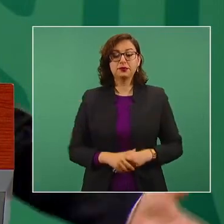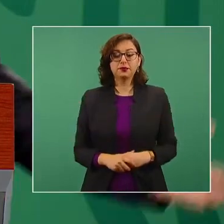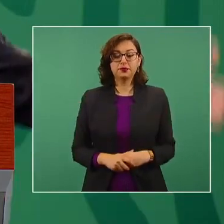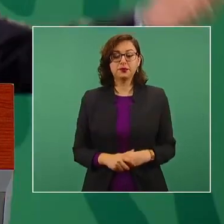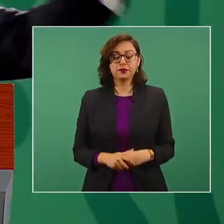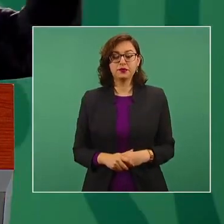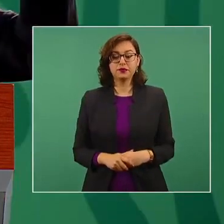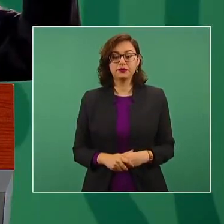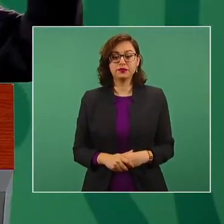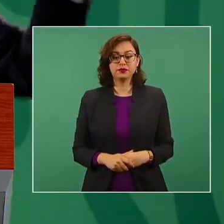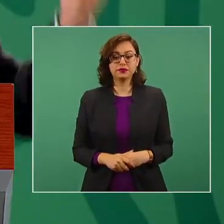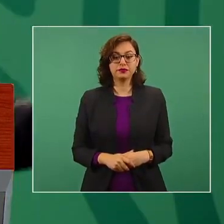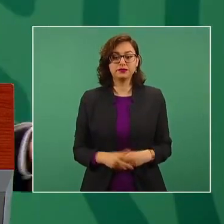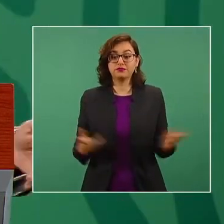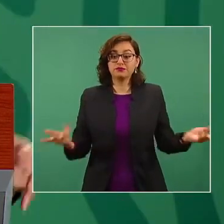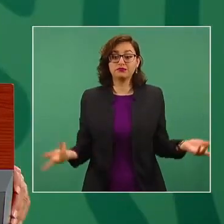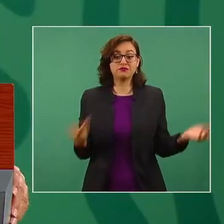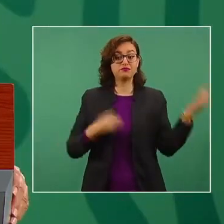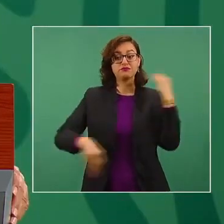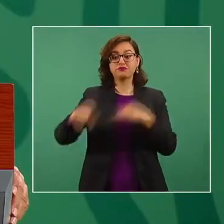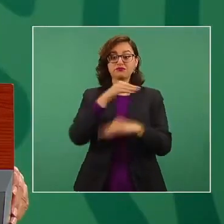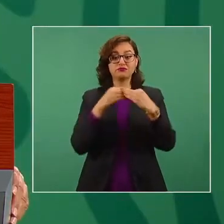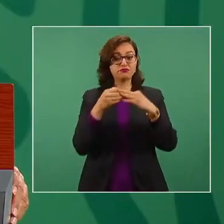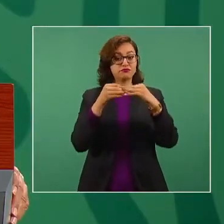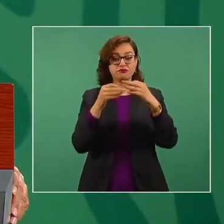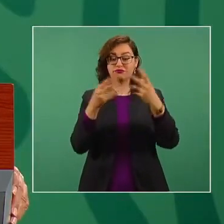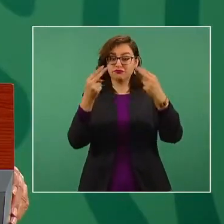Estaban metidos en todo.